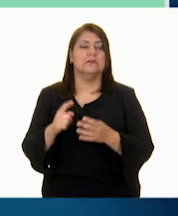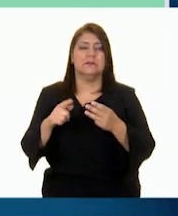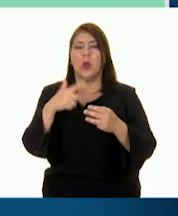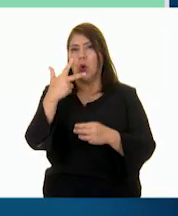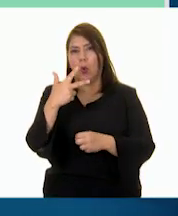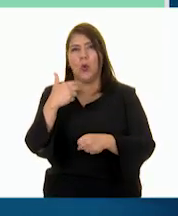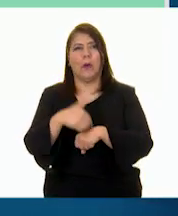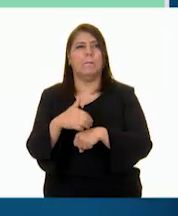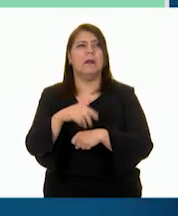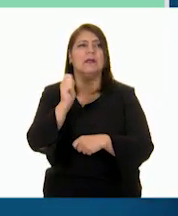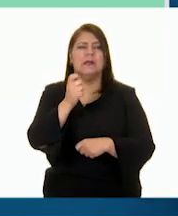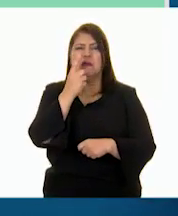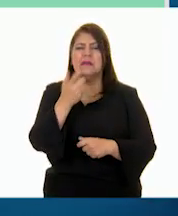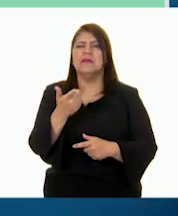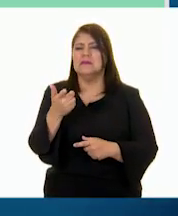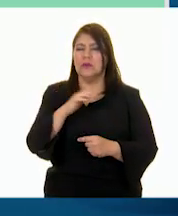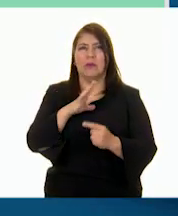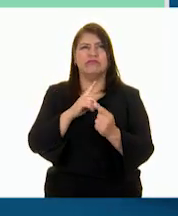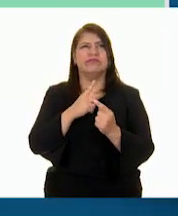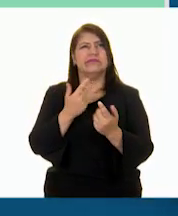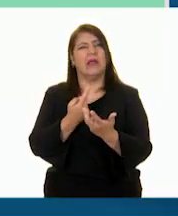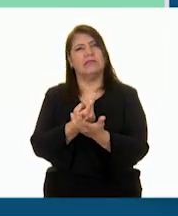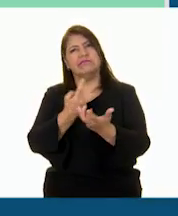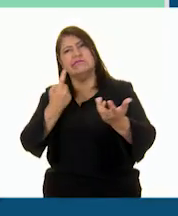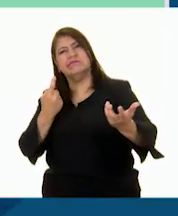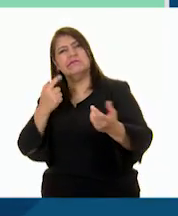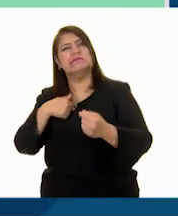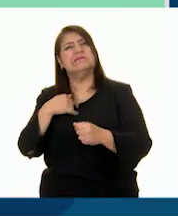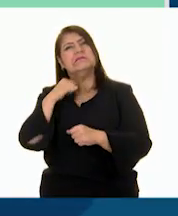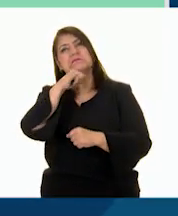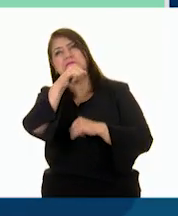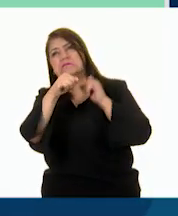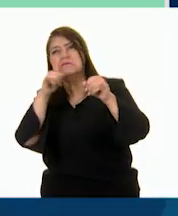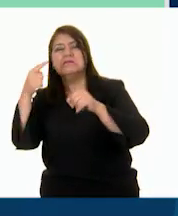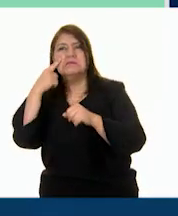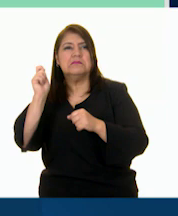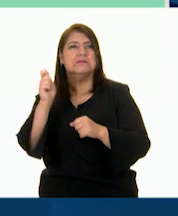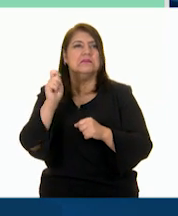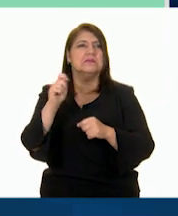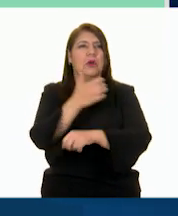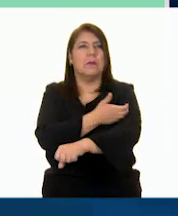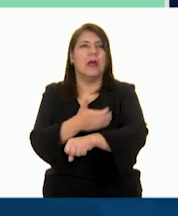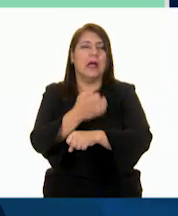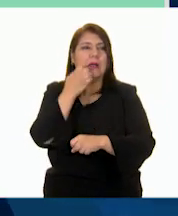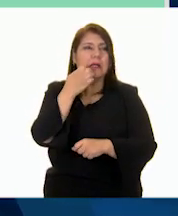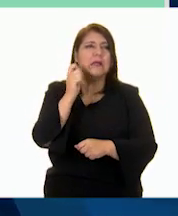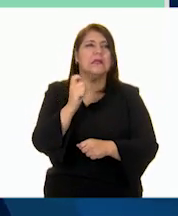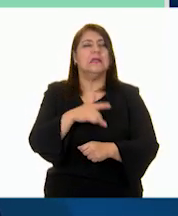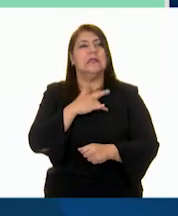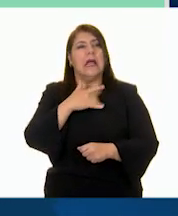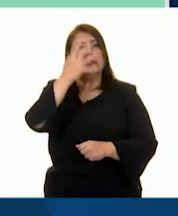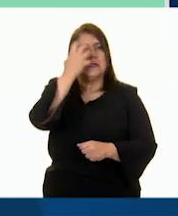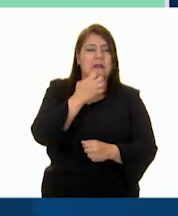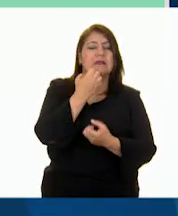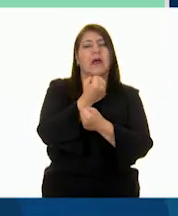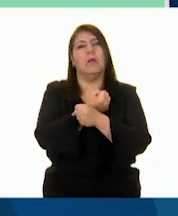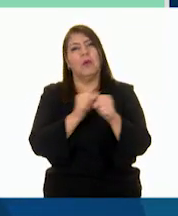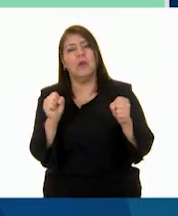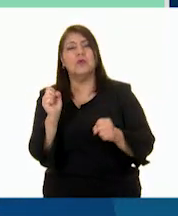sentir estar lejos de tus amigos y compañeros de escuela? ¿Triste? ¿Aburrido? ¿Solo?